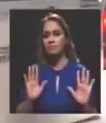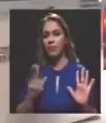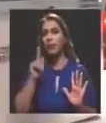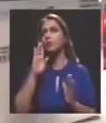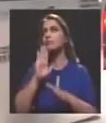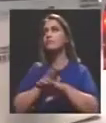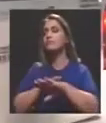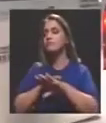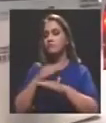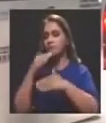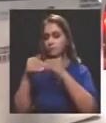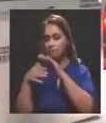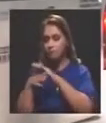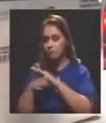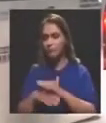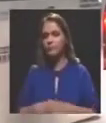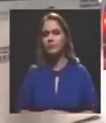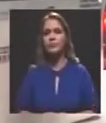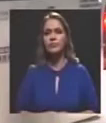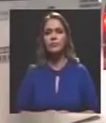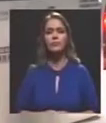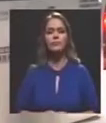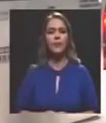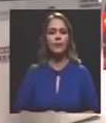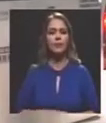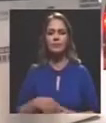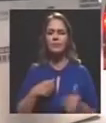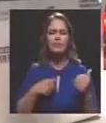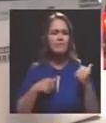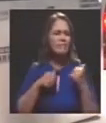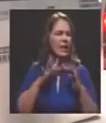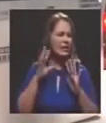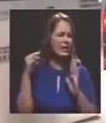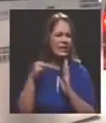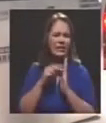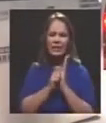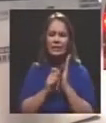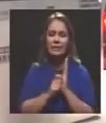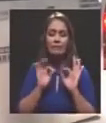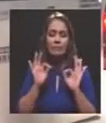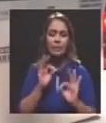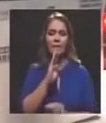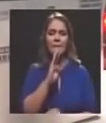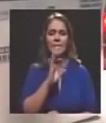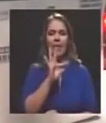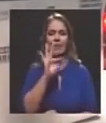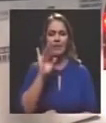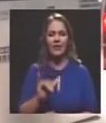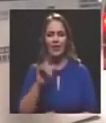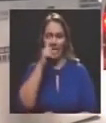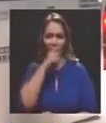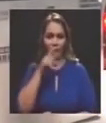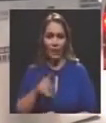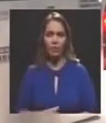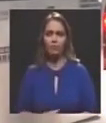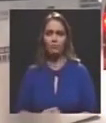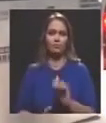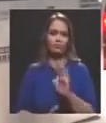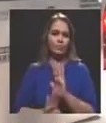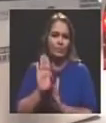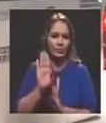Gaitán. Mire, Betty la Fea sin duda fue uno de sus más grandes éxitos, una novela que estuvo en el libro de los récords Guinness, y